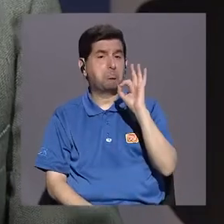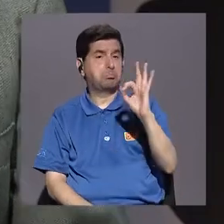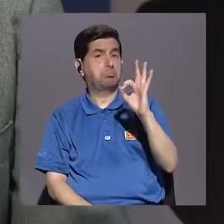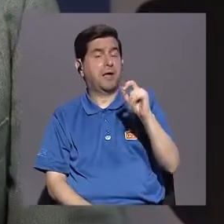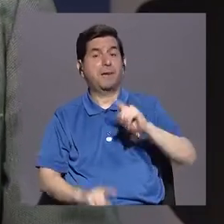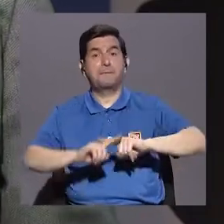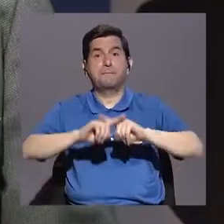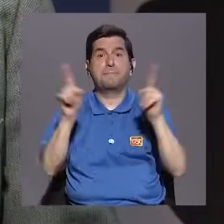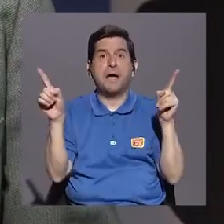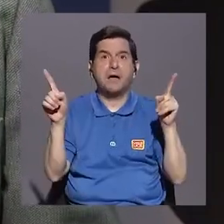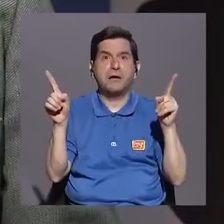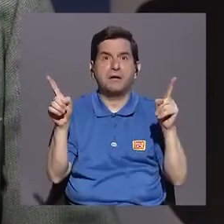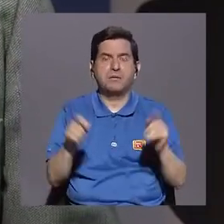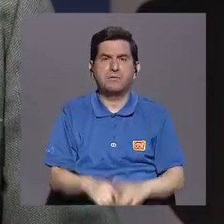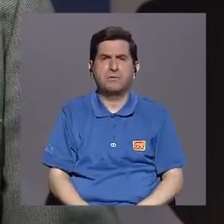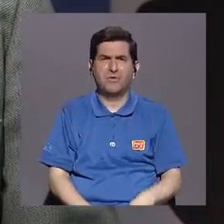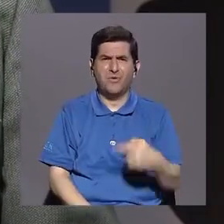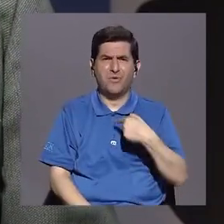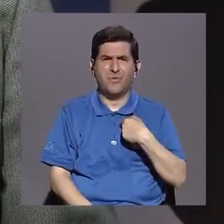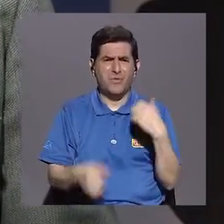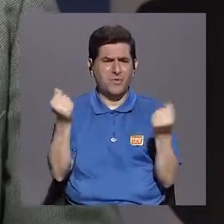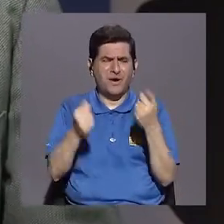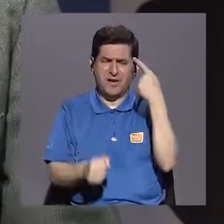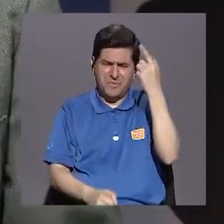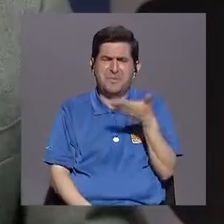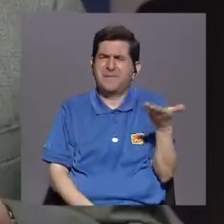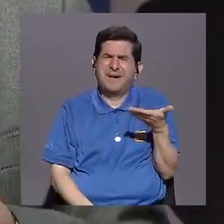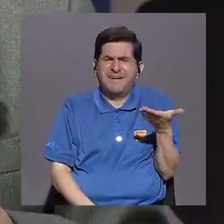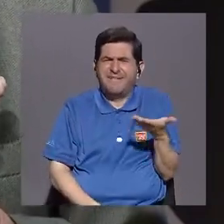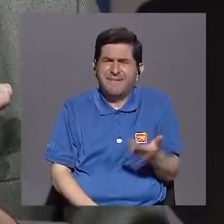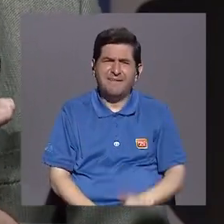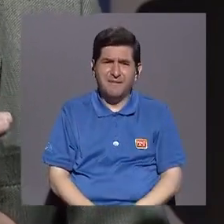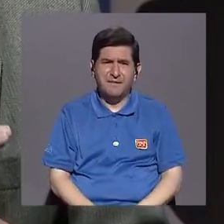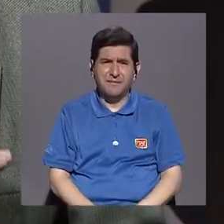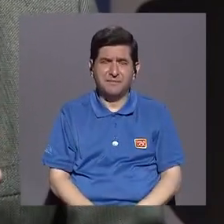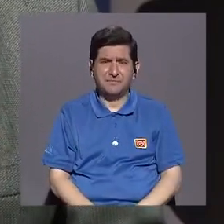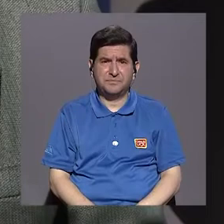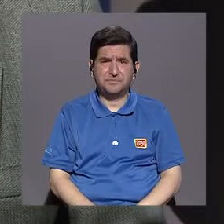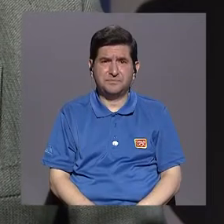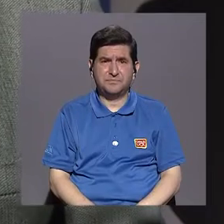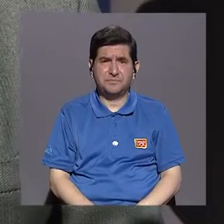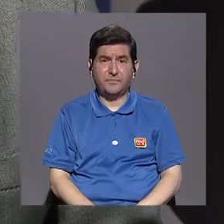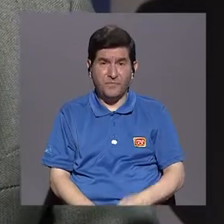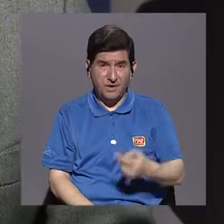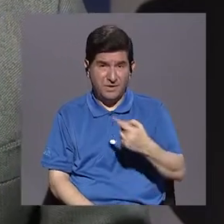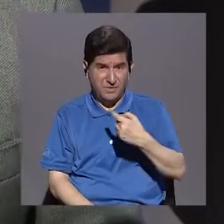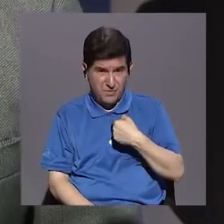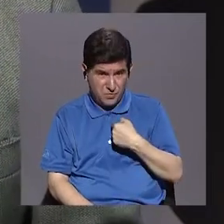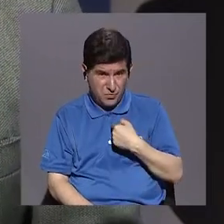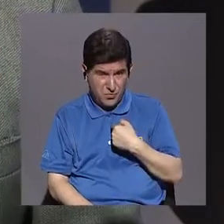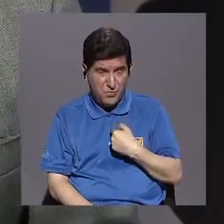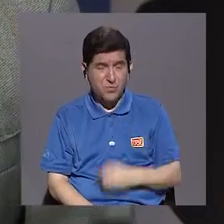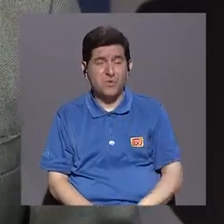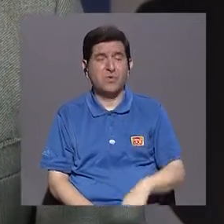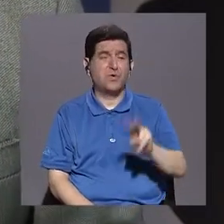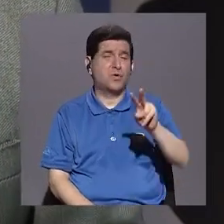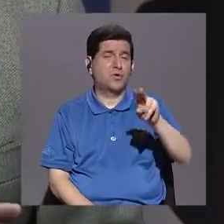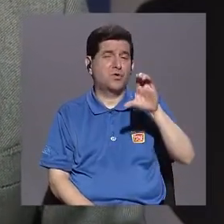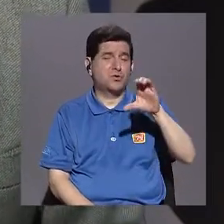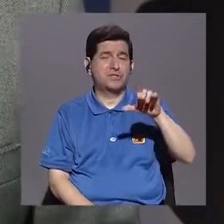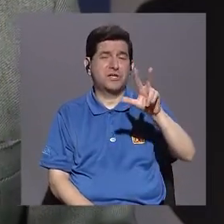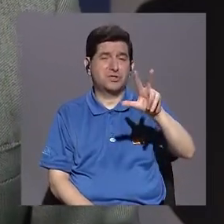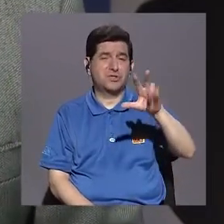vea para qué quiere uno el carro para tirarse doscientos trescientos